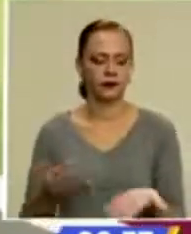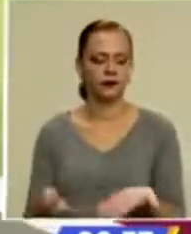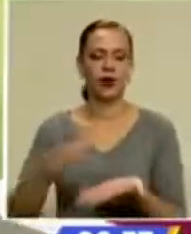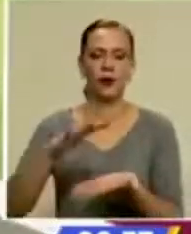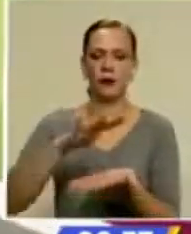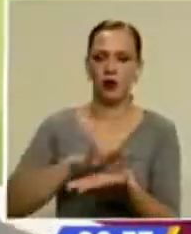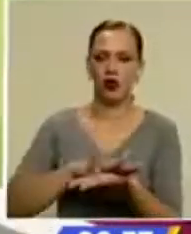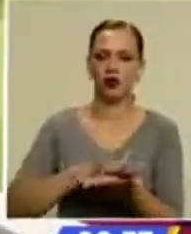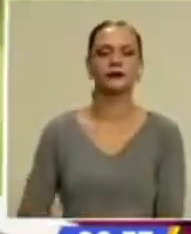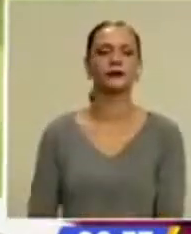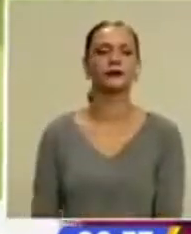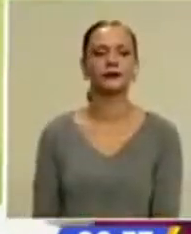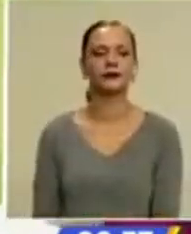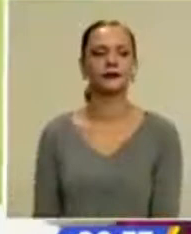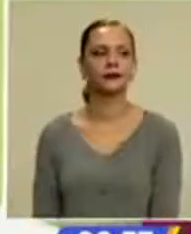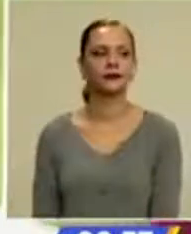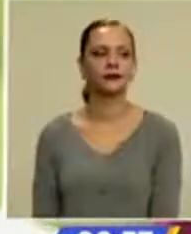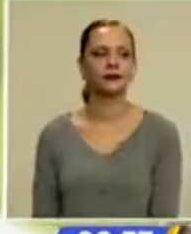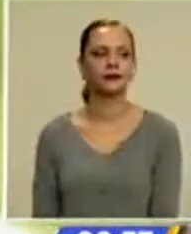la bolsita acá.